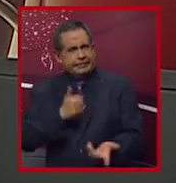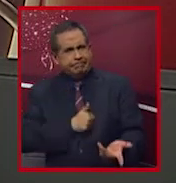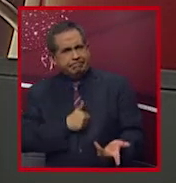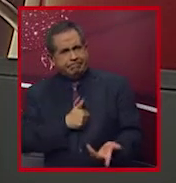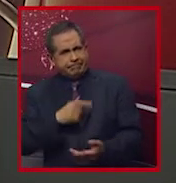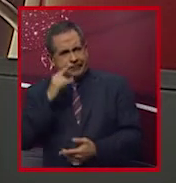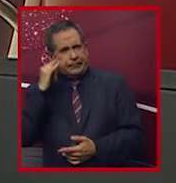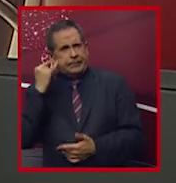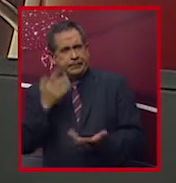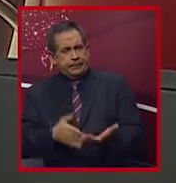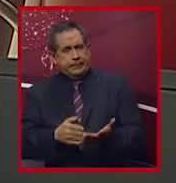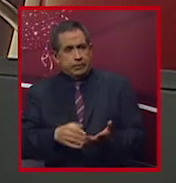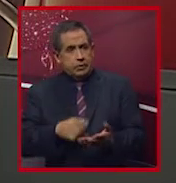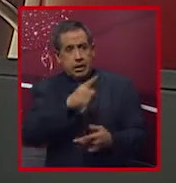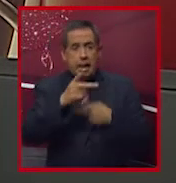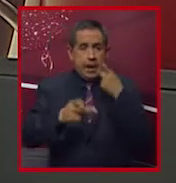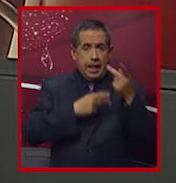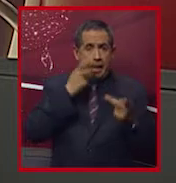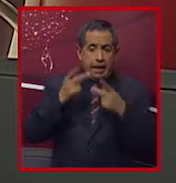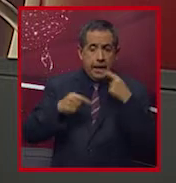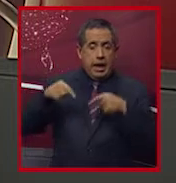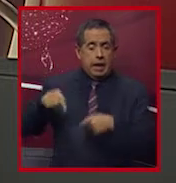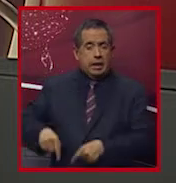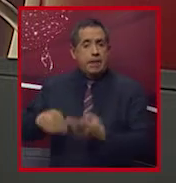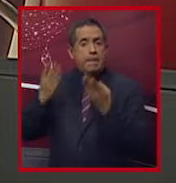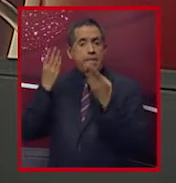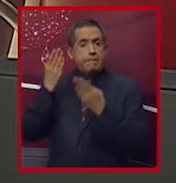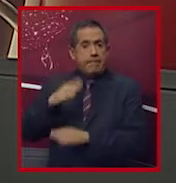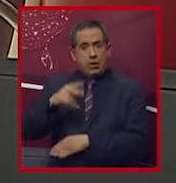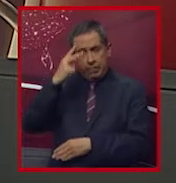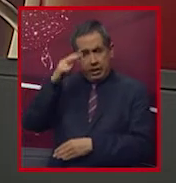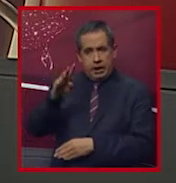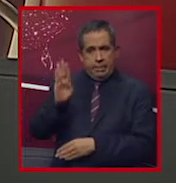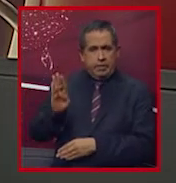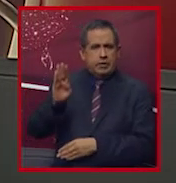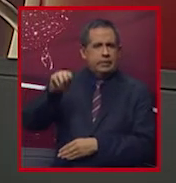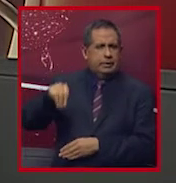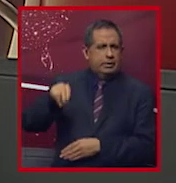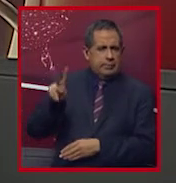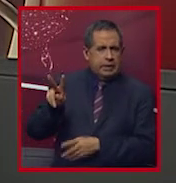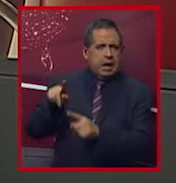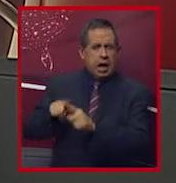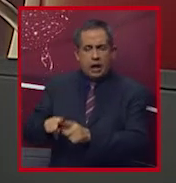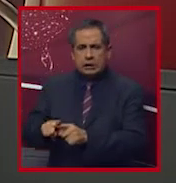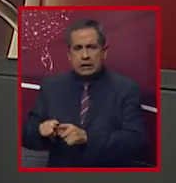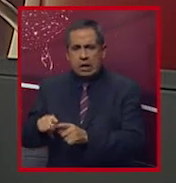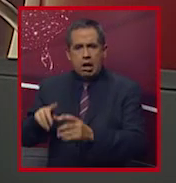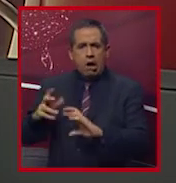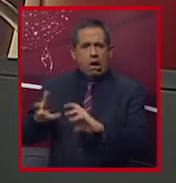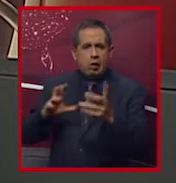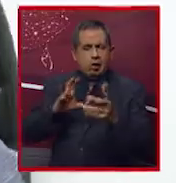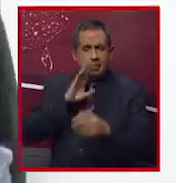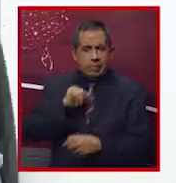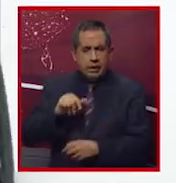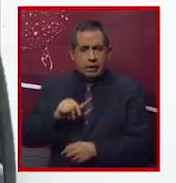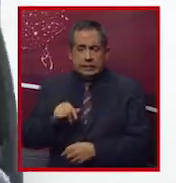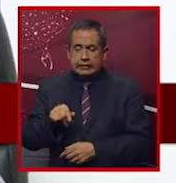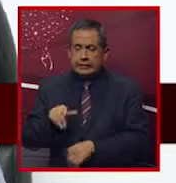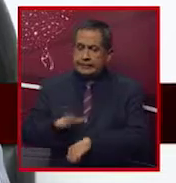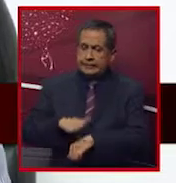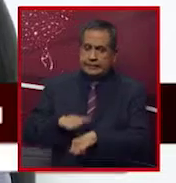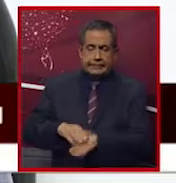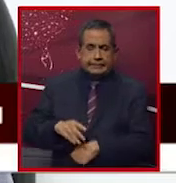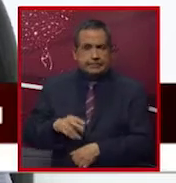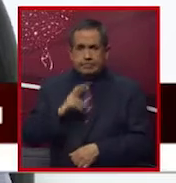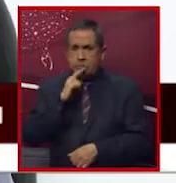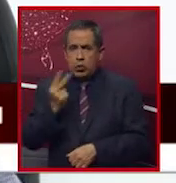que el anuncio tuvo en la Bolsa Mexicana de Valores. Dijo que sería importante una reunión entre ambos mandatarios. Pues